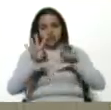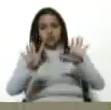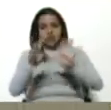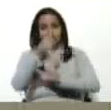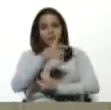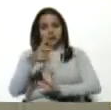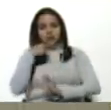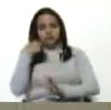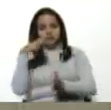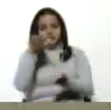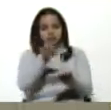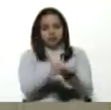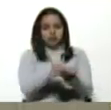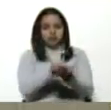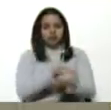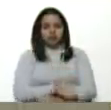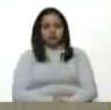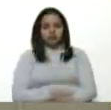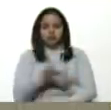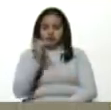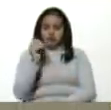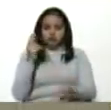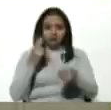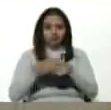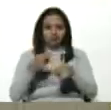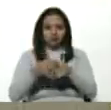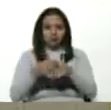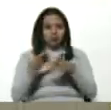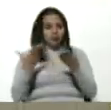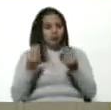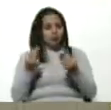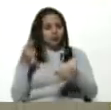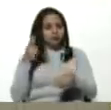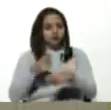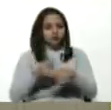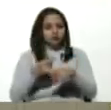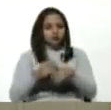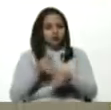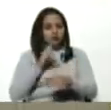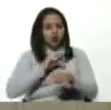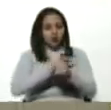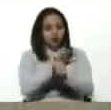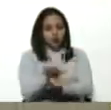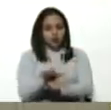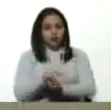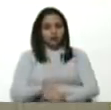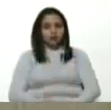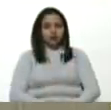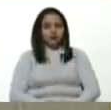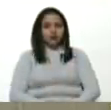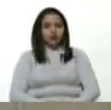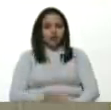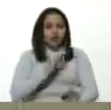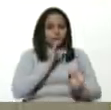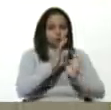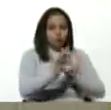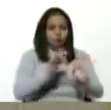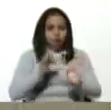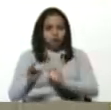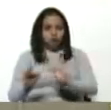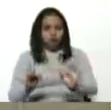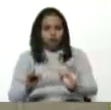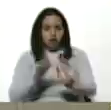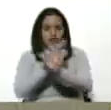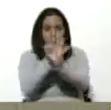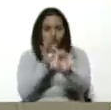fallecidos. Es letal, es muy peligroso el coronavirus y se transmite, se contagia de